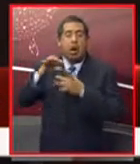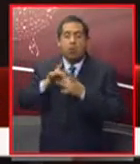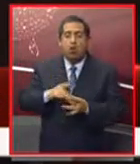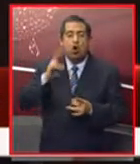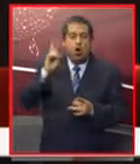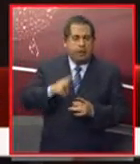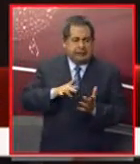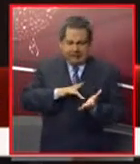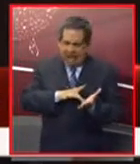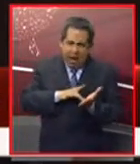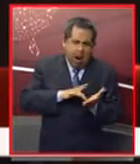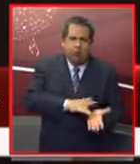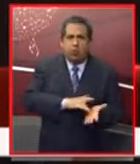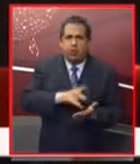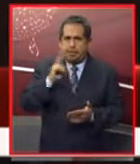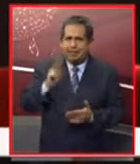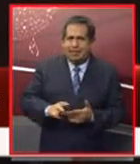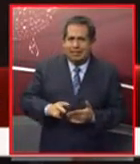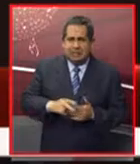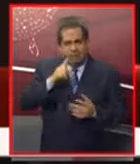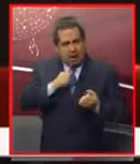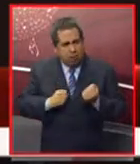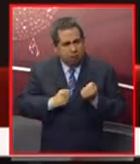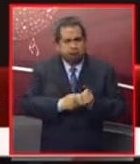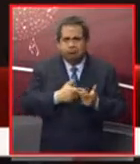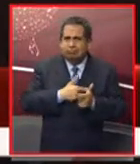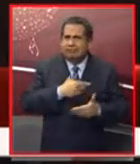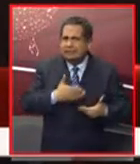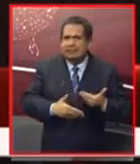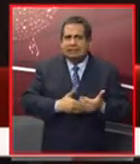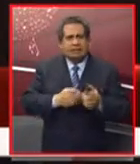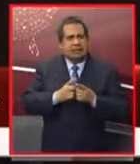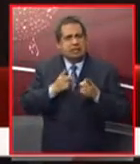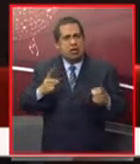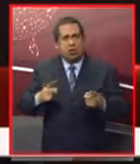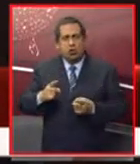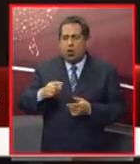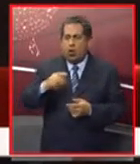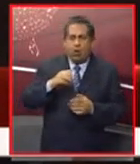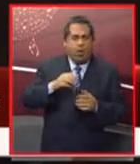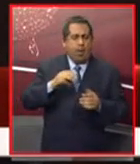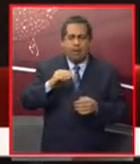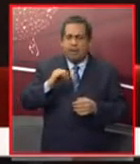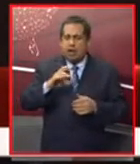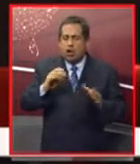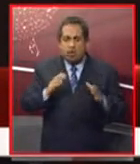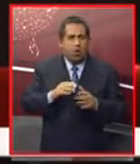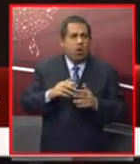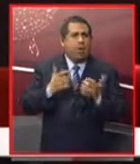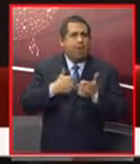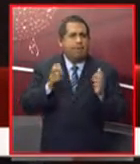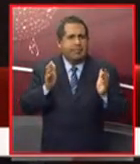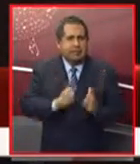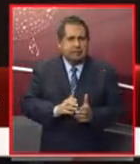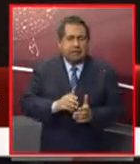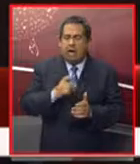verdadero apoyo, subsistencia y desarrollo de la micro, pequeña y mediana